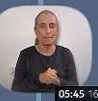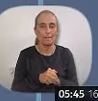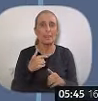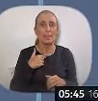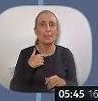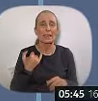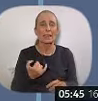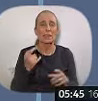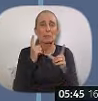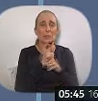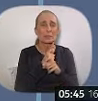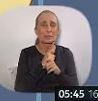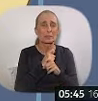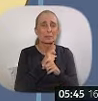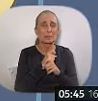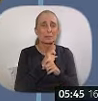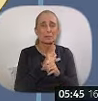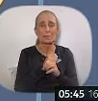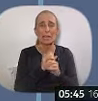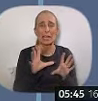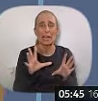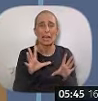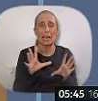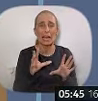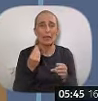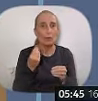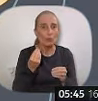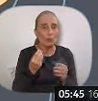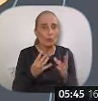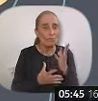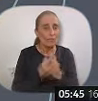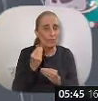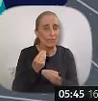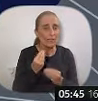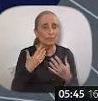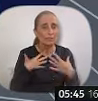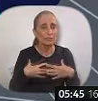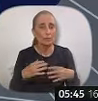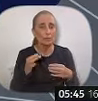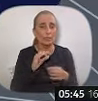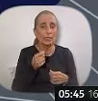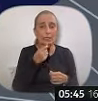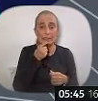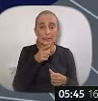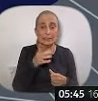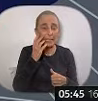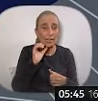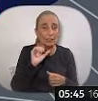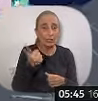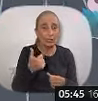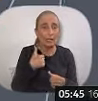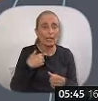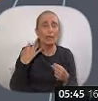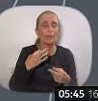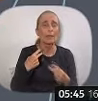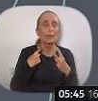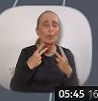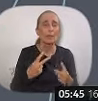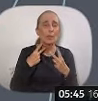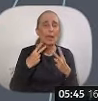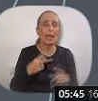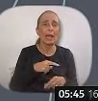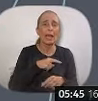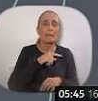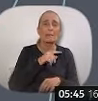de problema. ¿Qué tienes? ¿Mal temperamento? ¿Fallas en el vestuario? ¿Miedo escénico crónico? No, si señor Gato gana, estaré atrapado en una gira con él durante